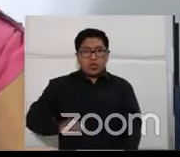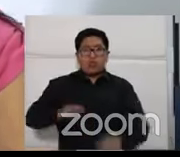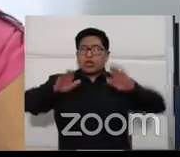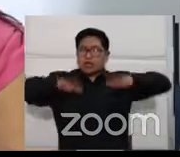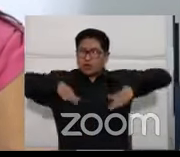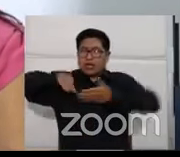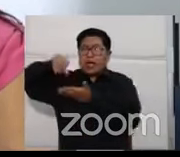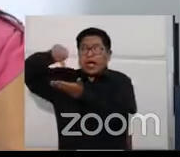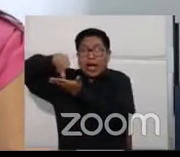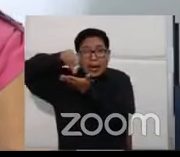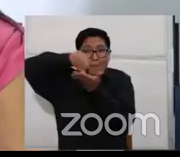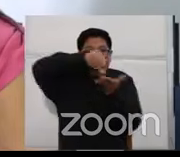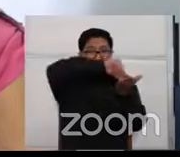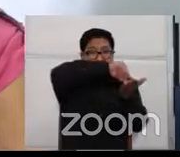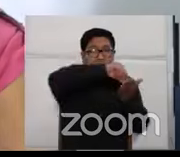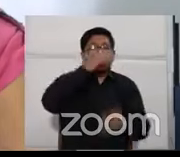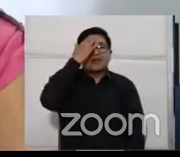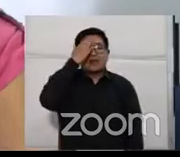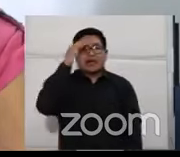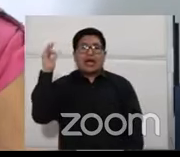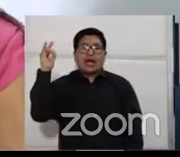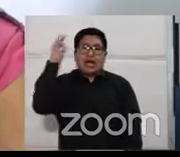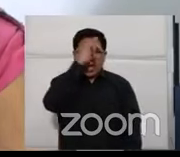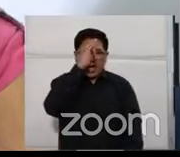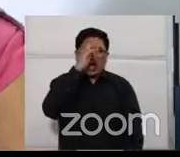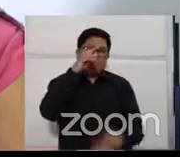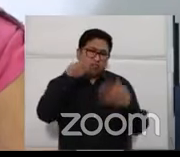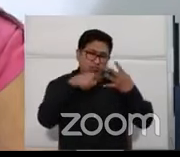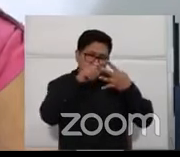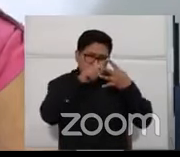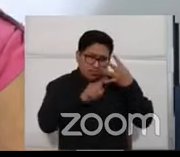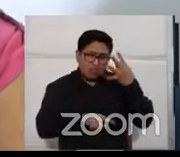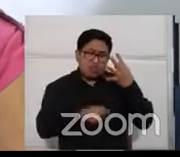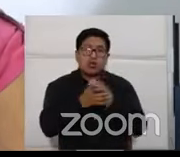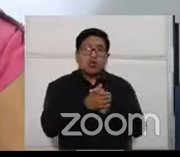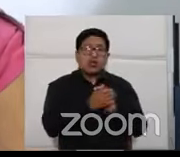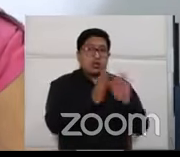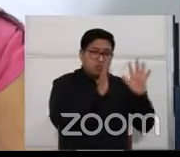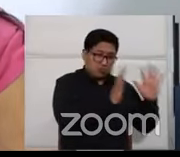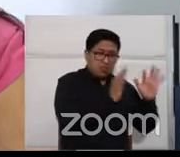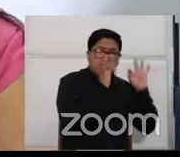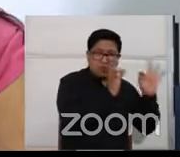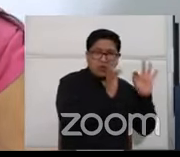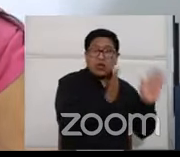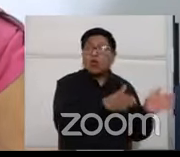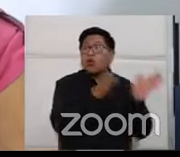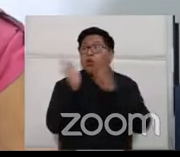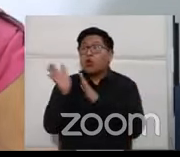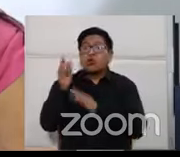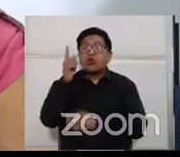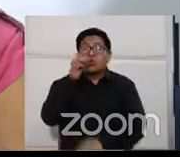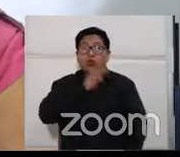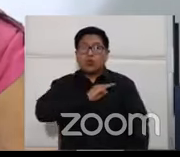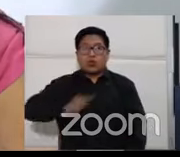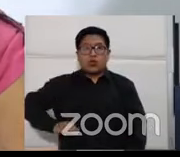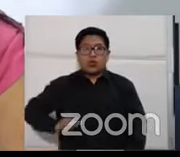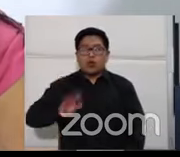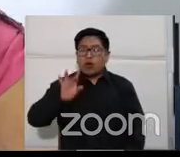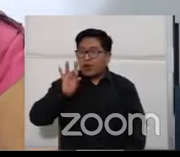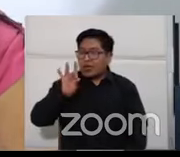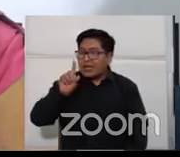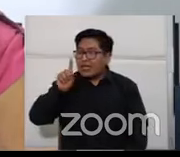ni a el alto que es una de las ciudades más grandes de nuestro país 81 adolescentes trabajadores durante